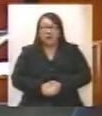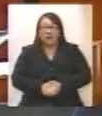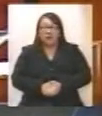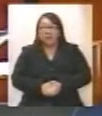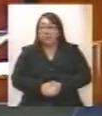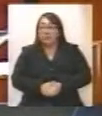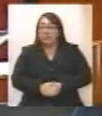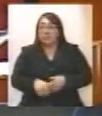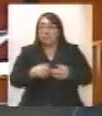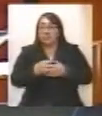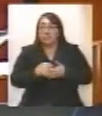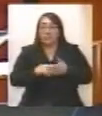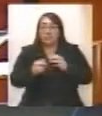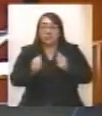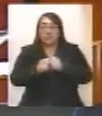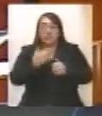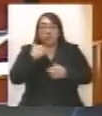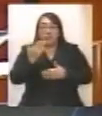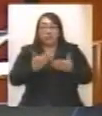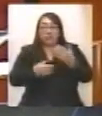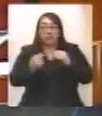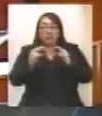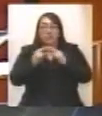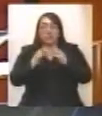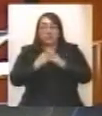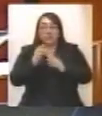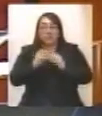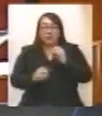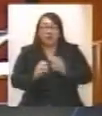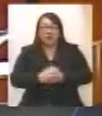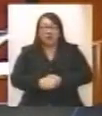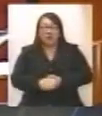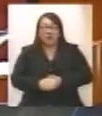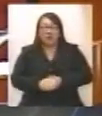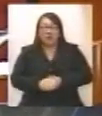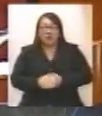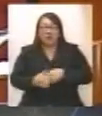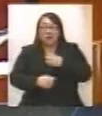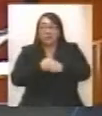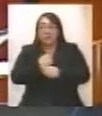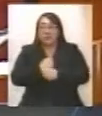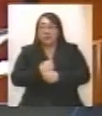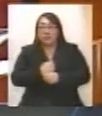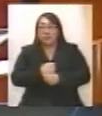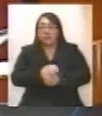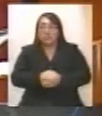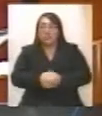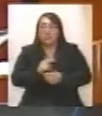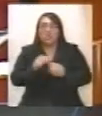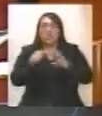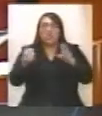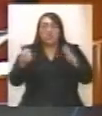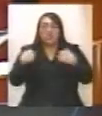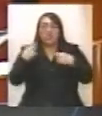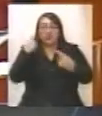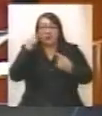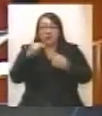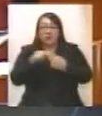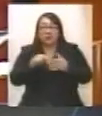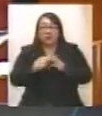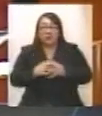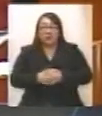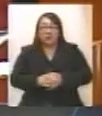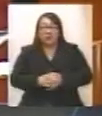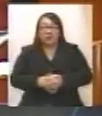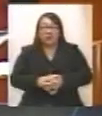En lo que concierne a la mejora de los servicios de vivienda y saneamiento, al año 2016 se tiene como objetivo